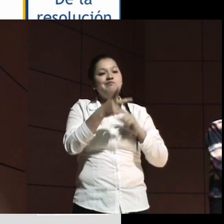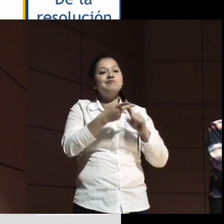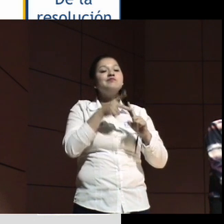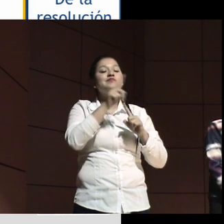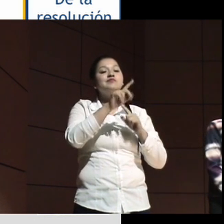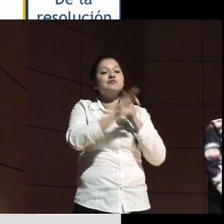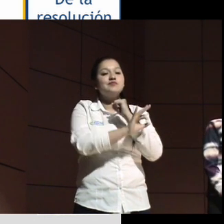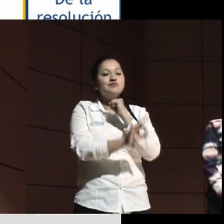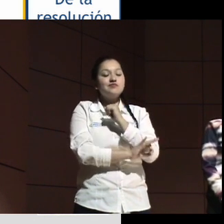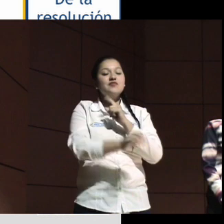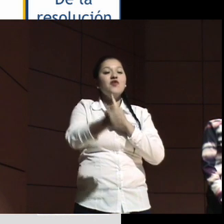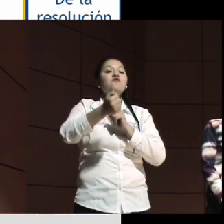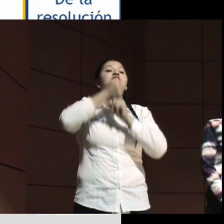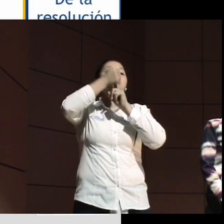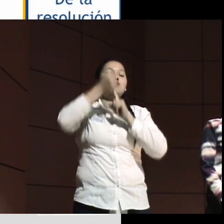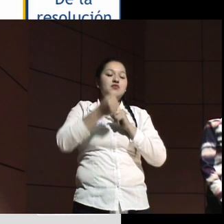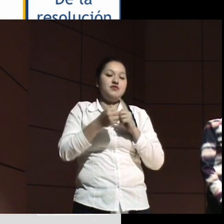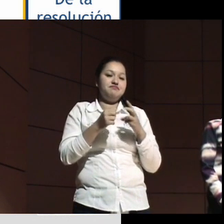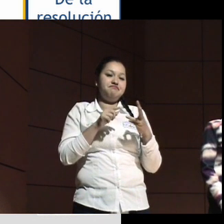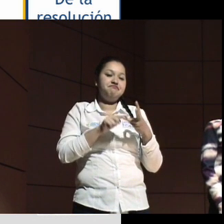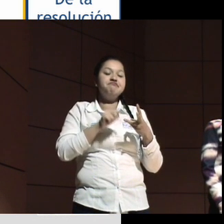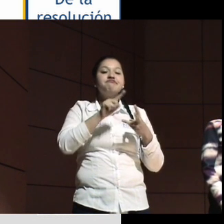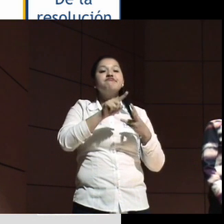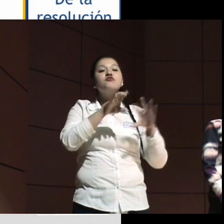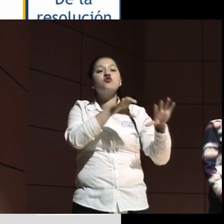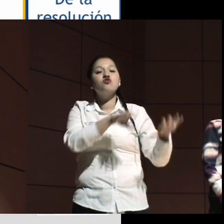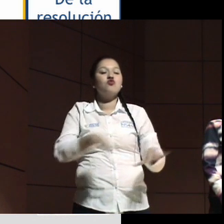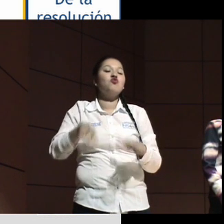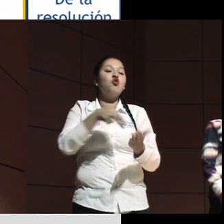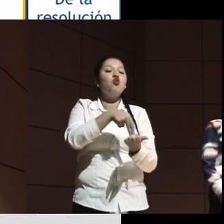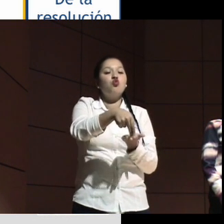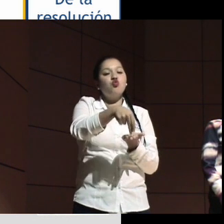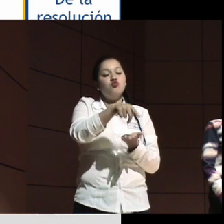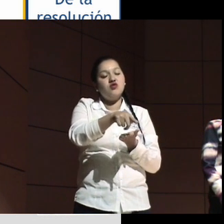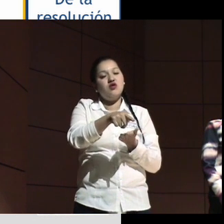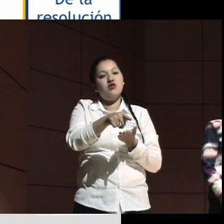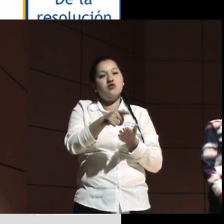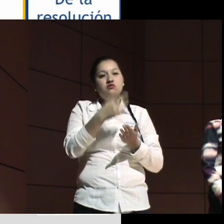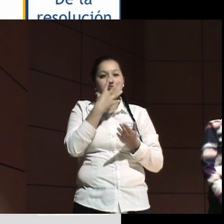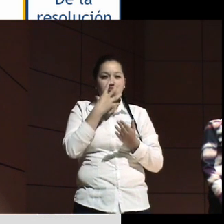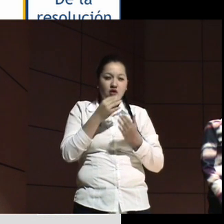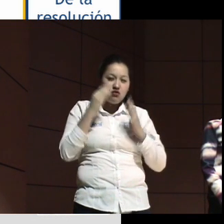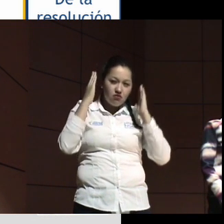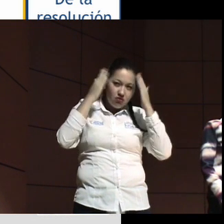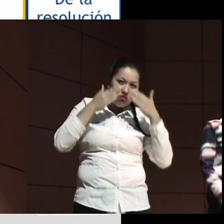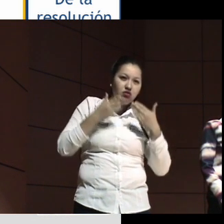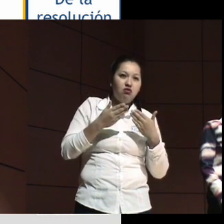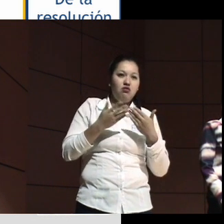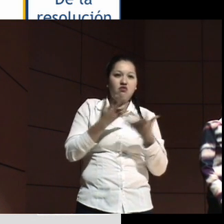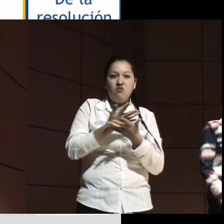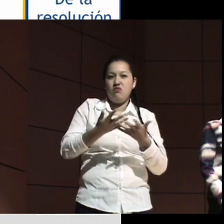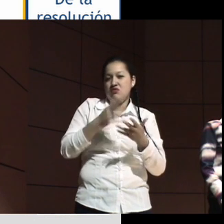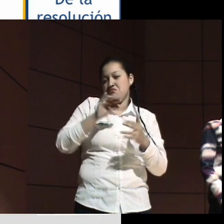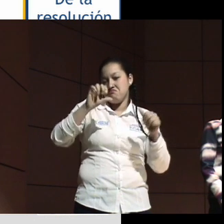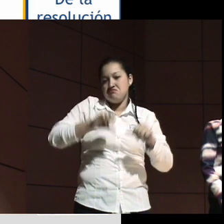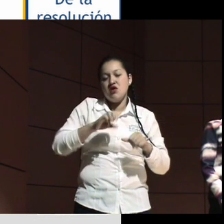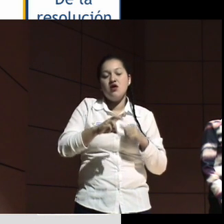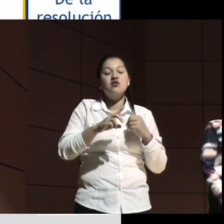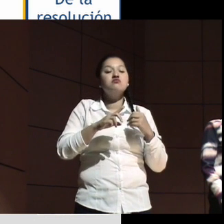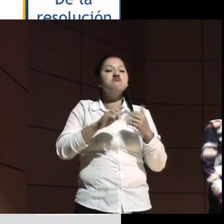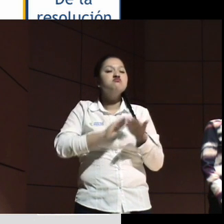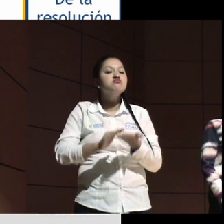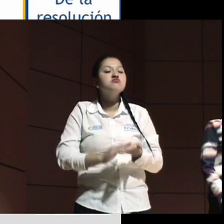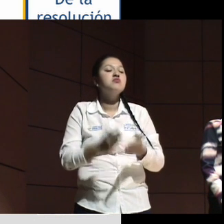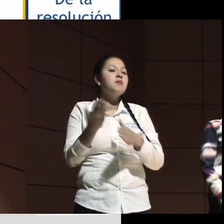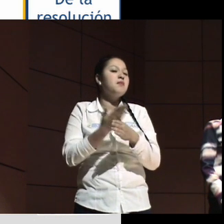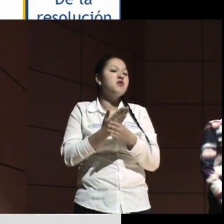de la conducta antisocial y criminal de los mecanismos alternativos de solución de conflictos